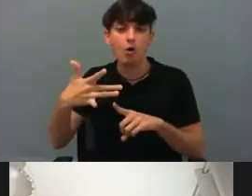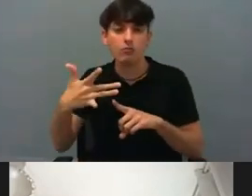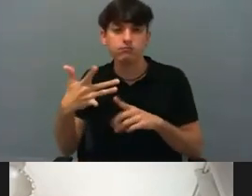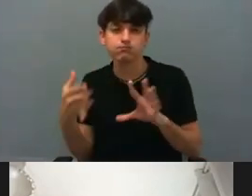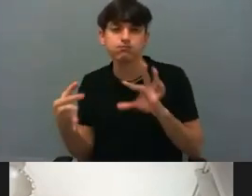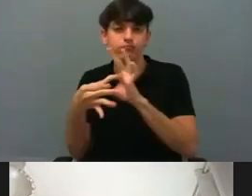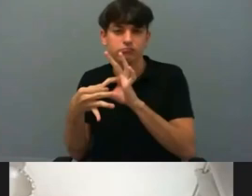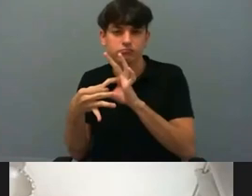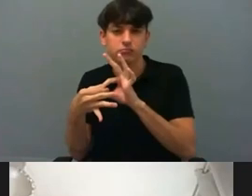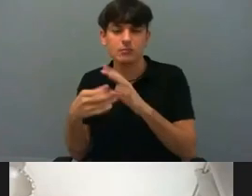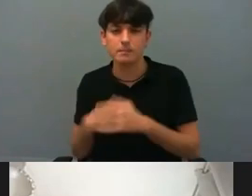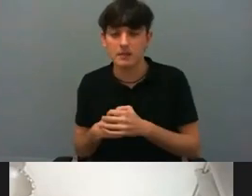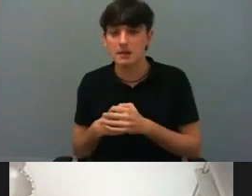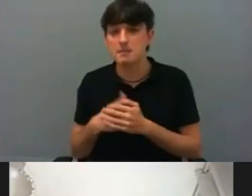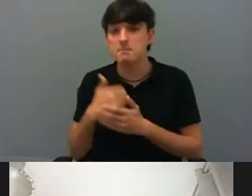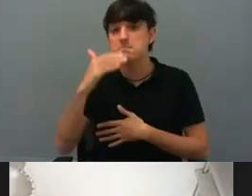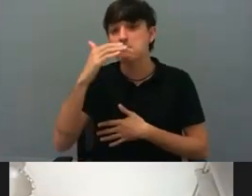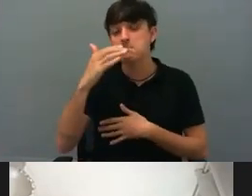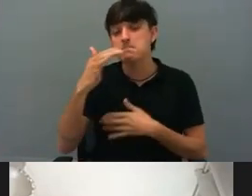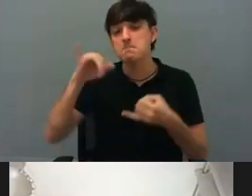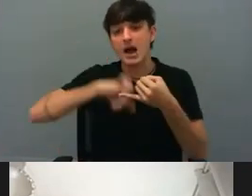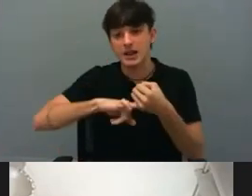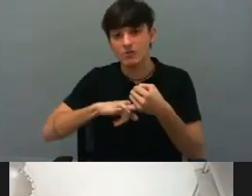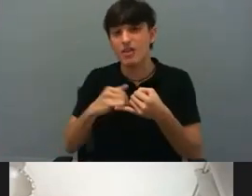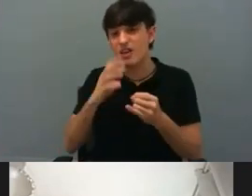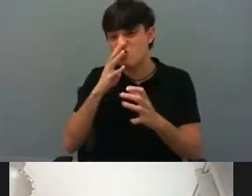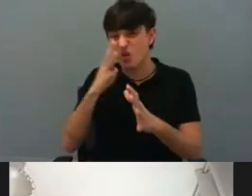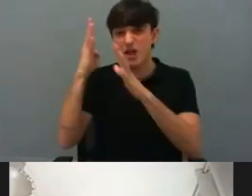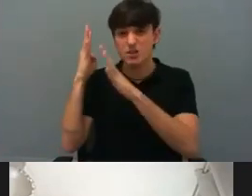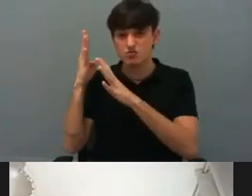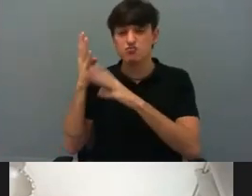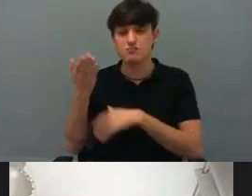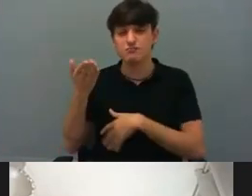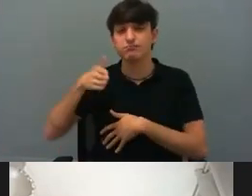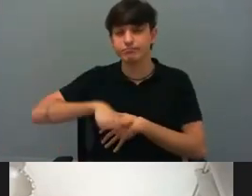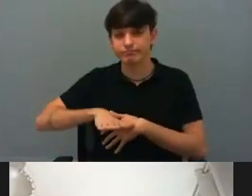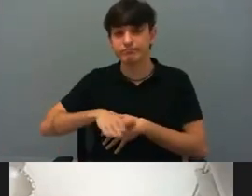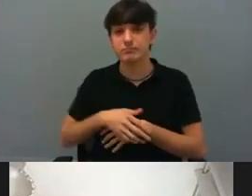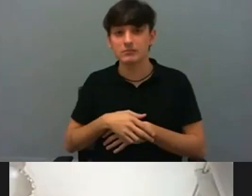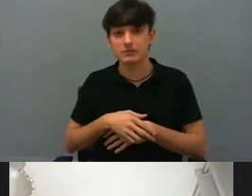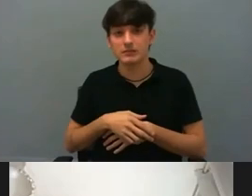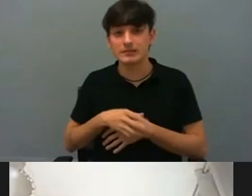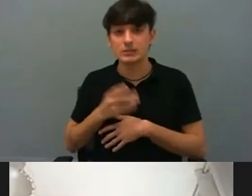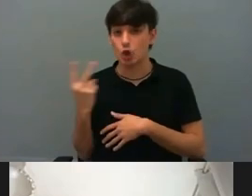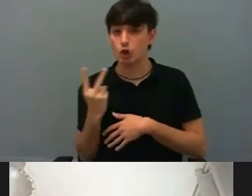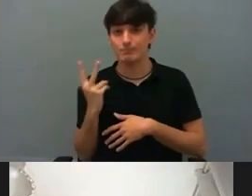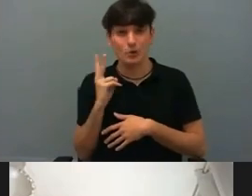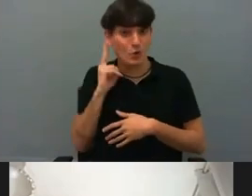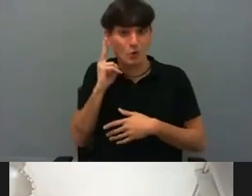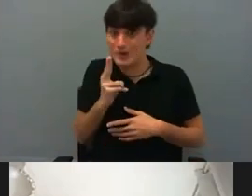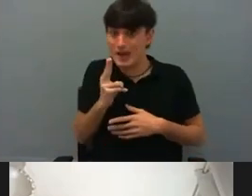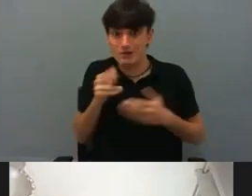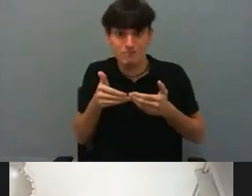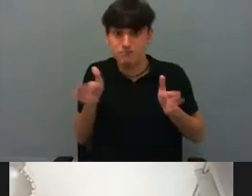Mi marido falleció hace 9 años y la etapa que teníamos por delante, recién jubilados los dos, con